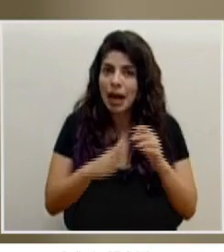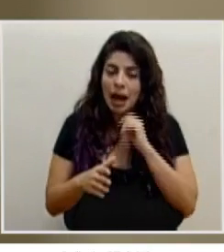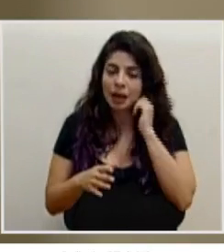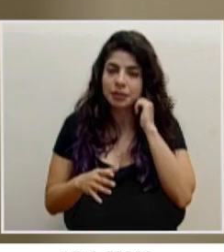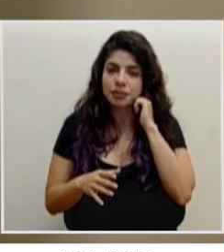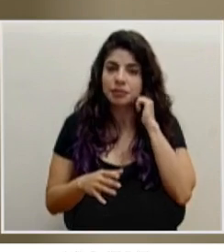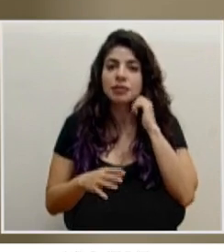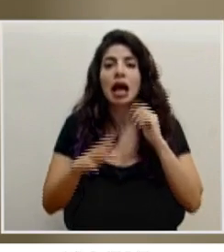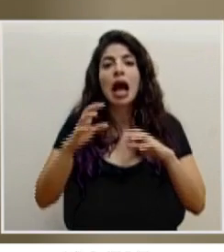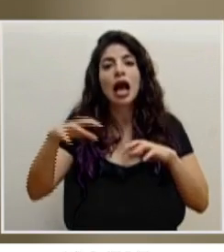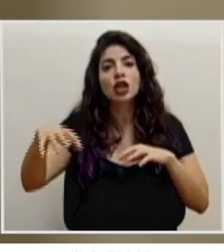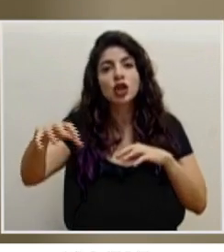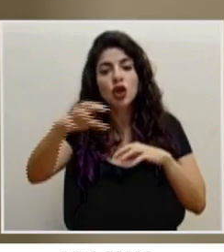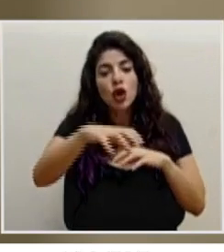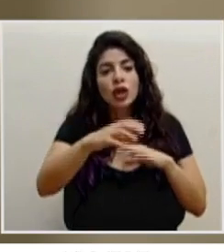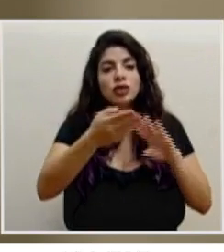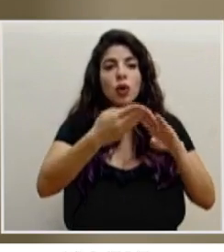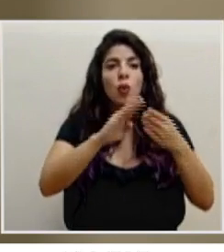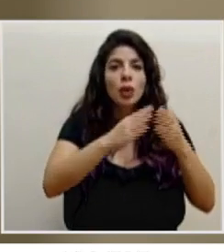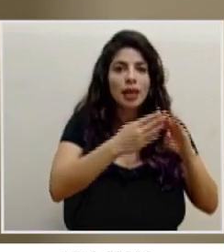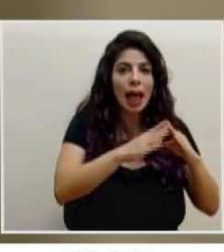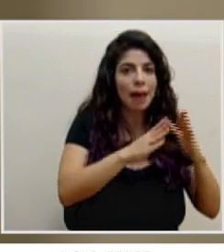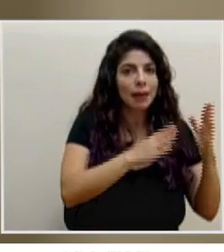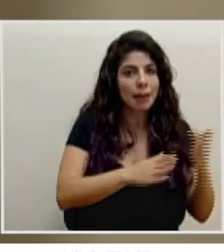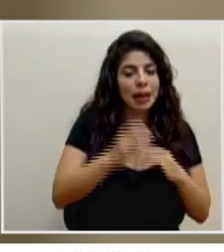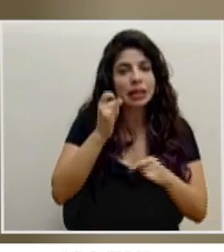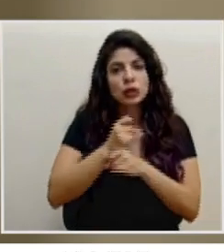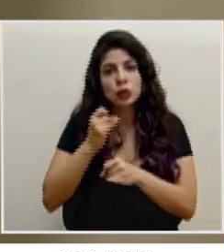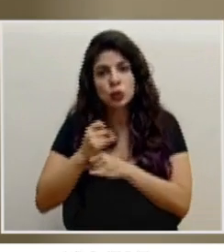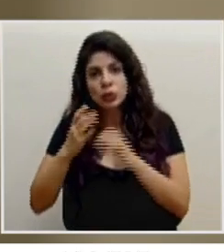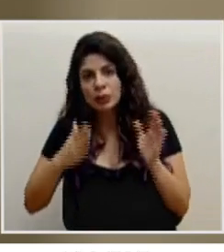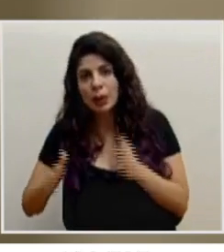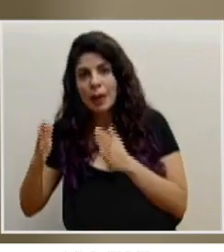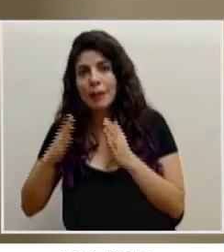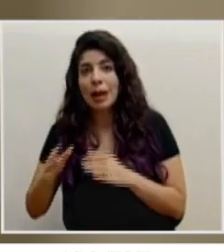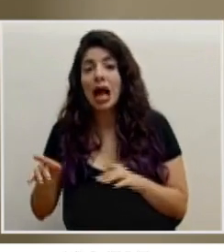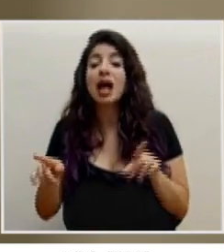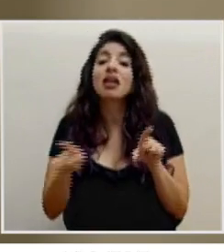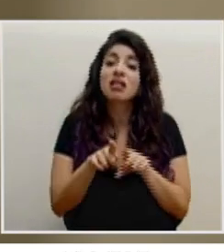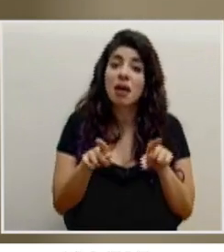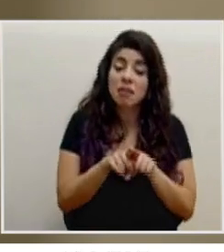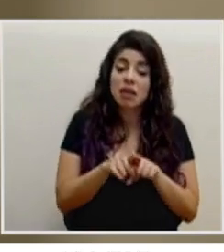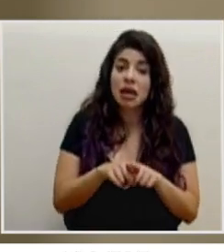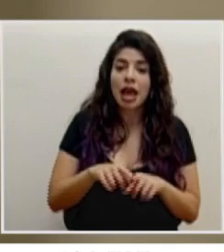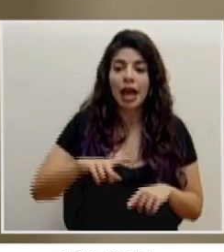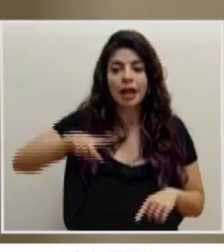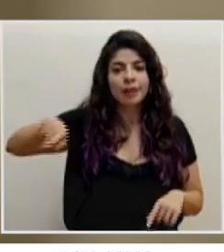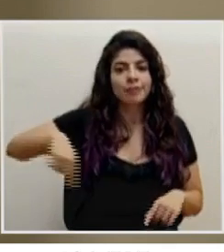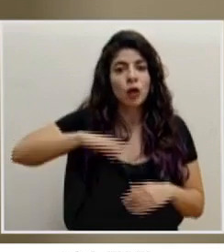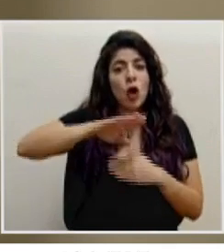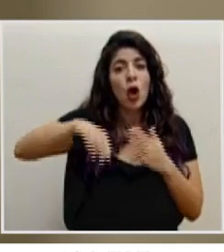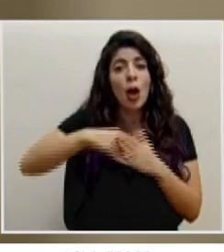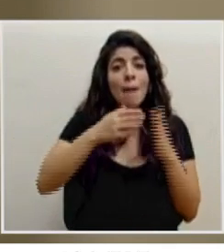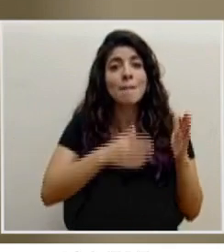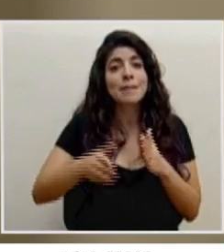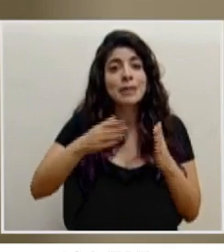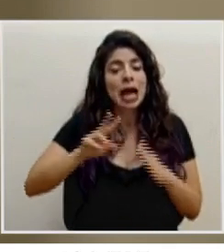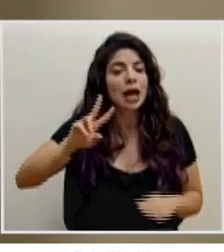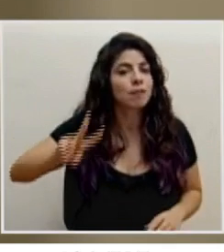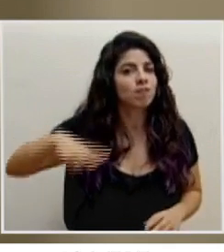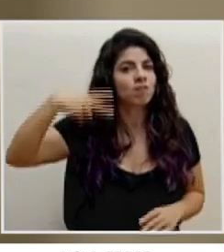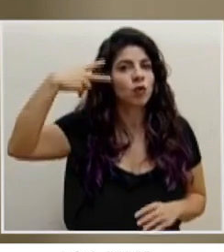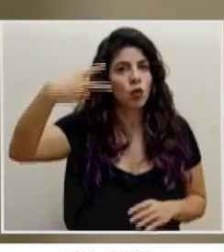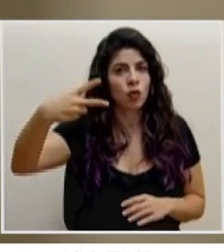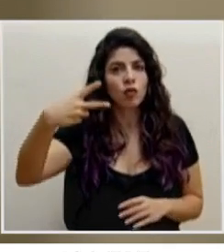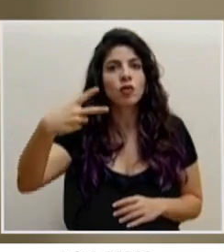de los cantones, a nivel de las comunidades, las instituciones y también reforzar toda la preparación que se ha